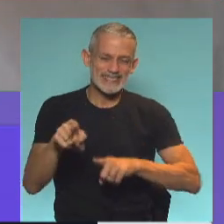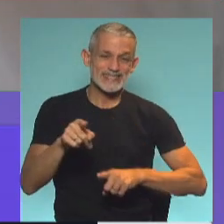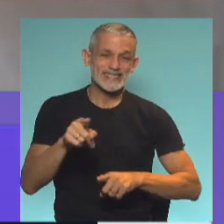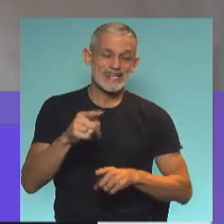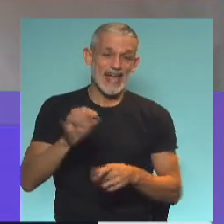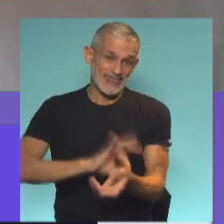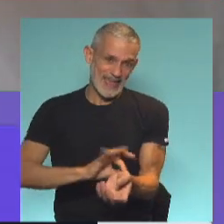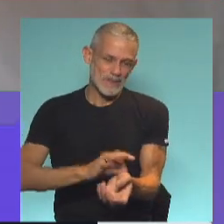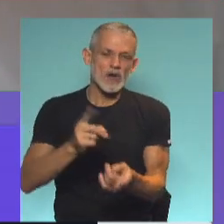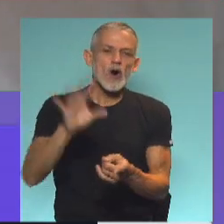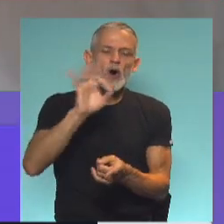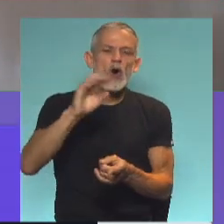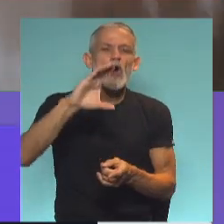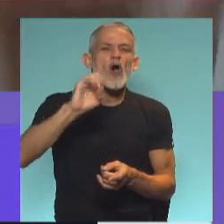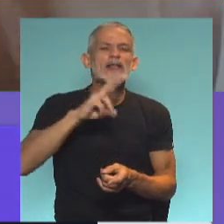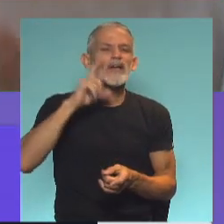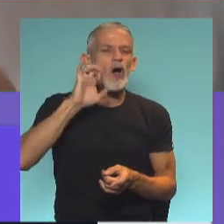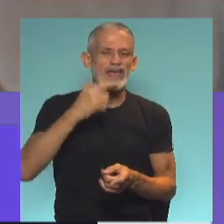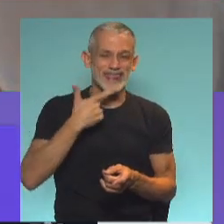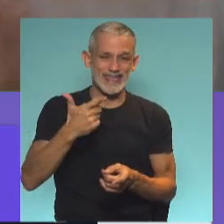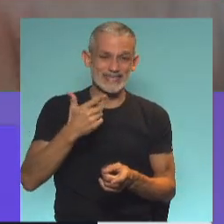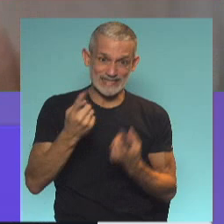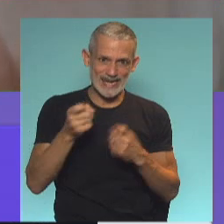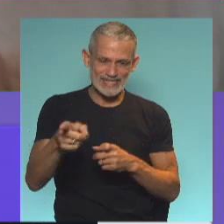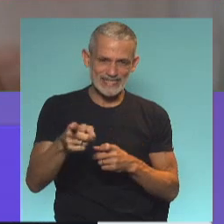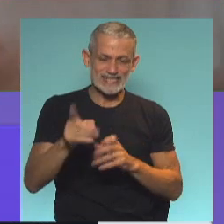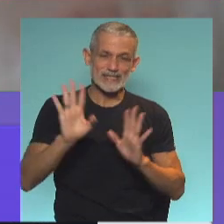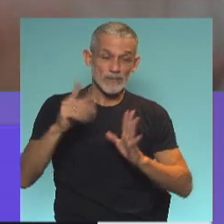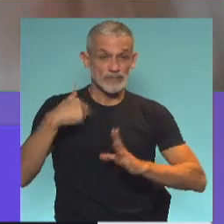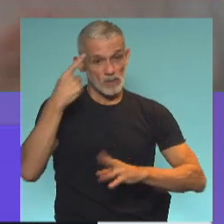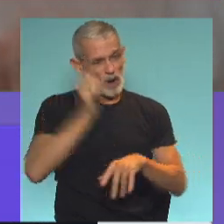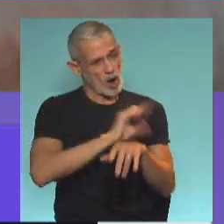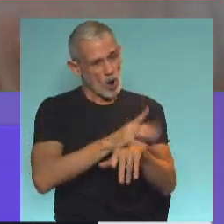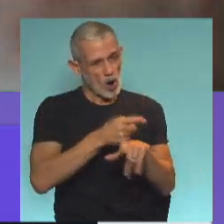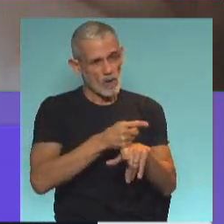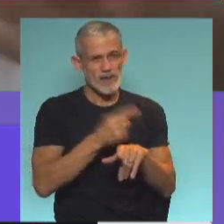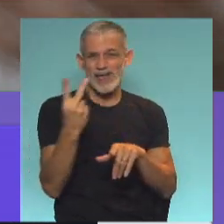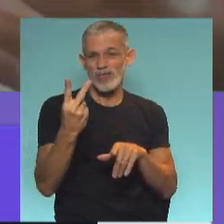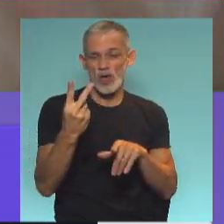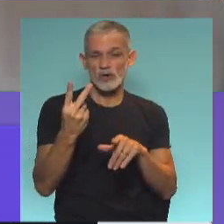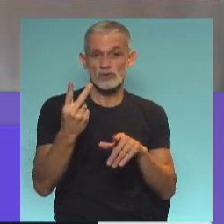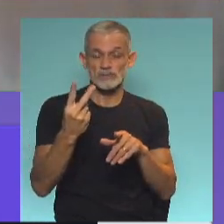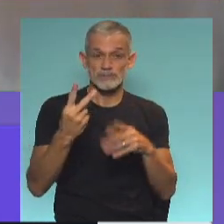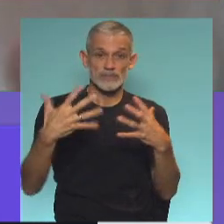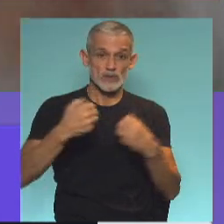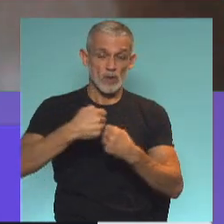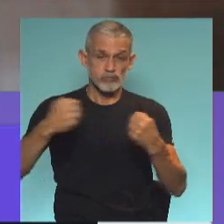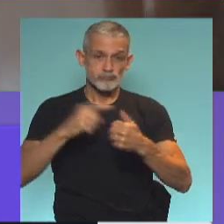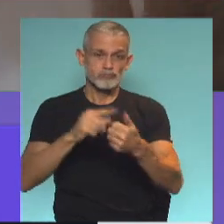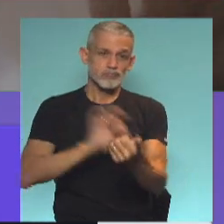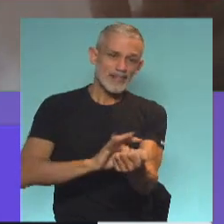uso importante de corticoides. Si nosotros pensamos lo que es COVID, estas dos situaciones se encuentran siempre muy